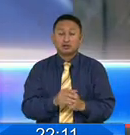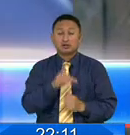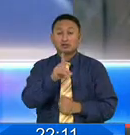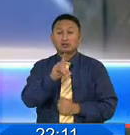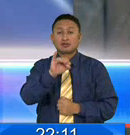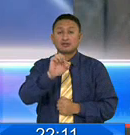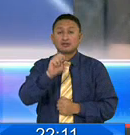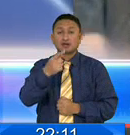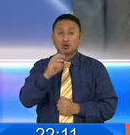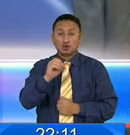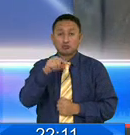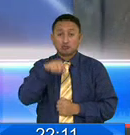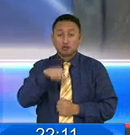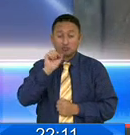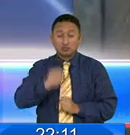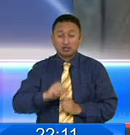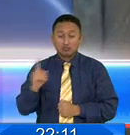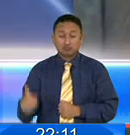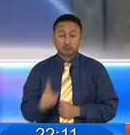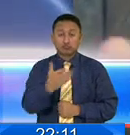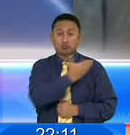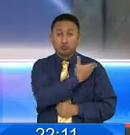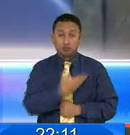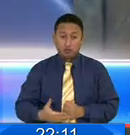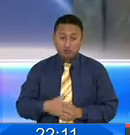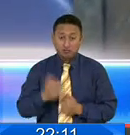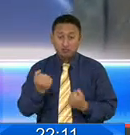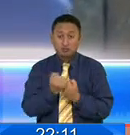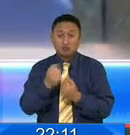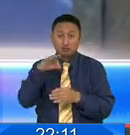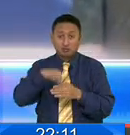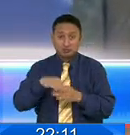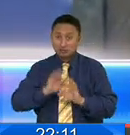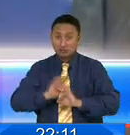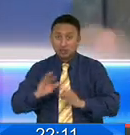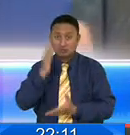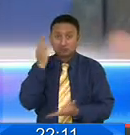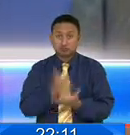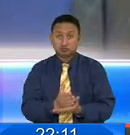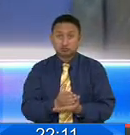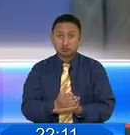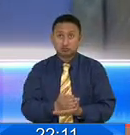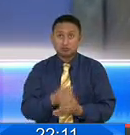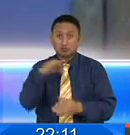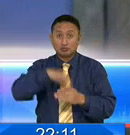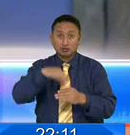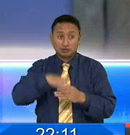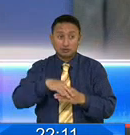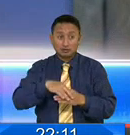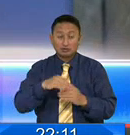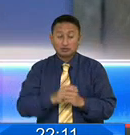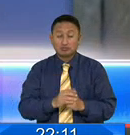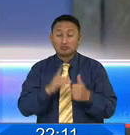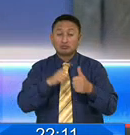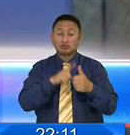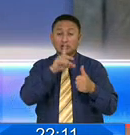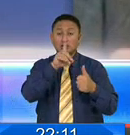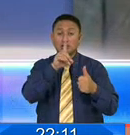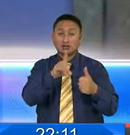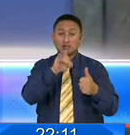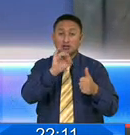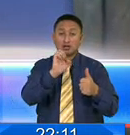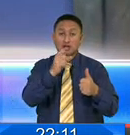pueda asumir ese cargo. No contó con los votos, suspendió la sesión. Al no tener los votos ni Diego Ordóñez ni